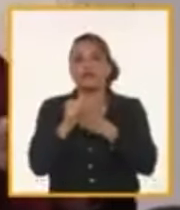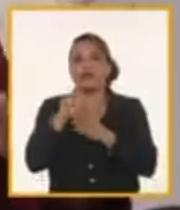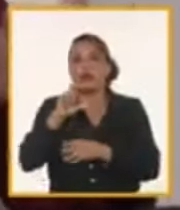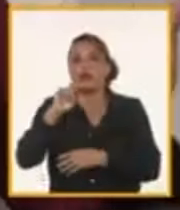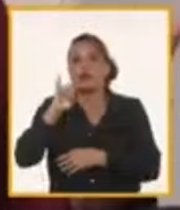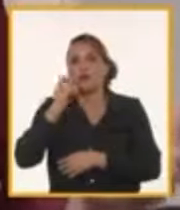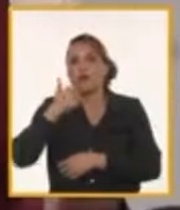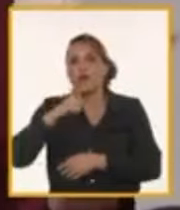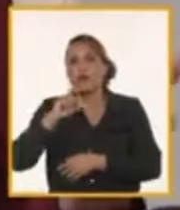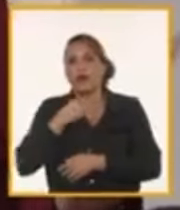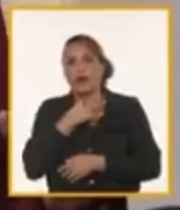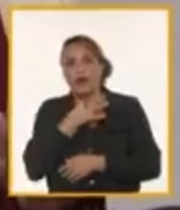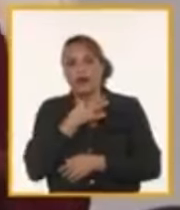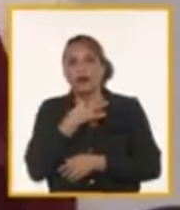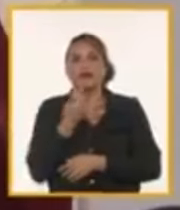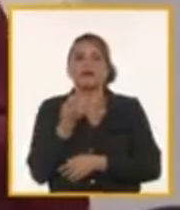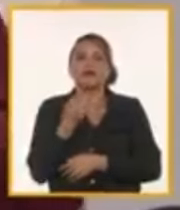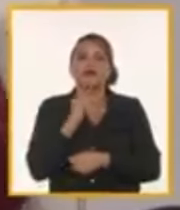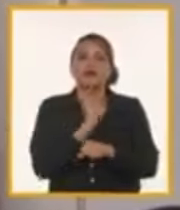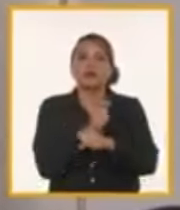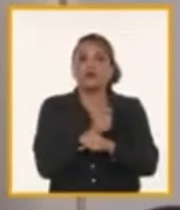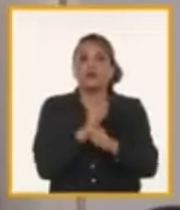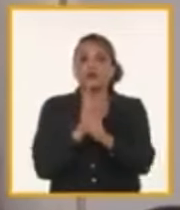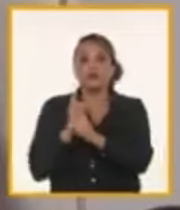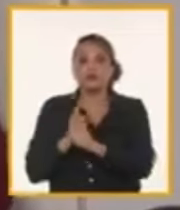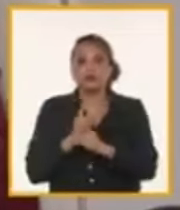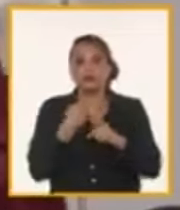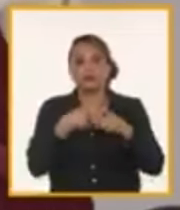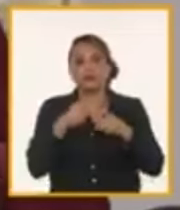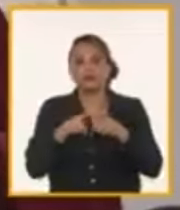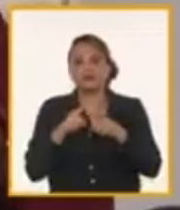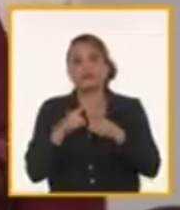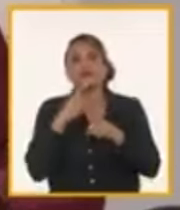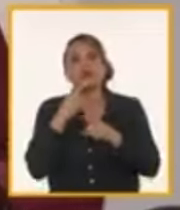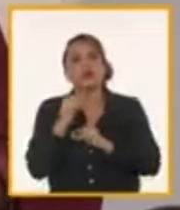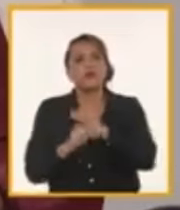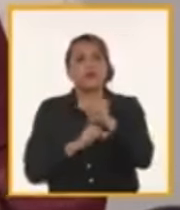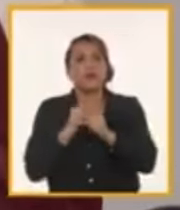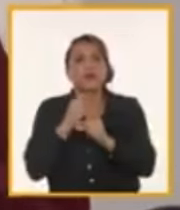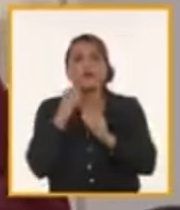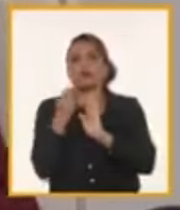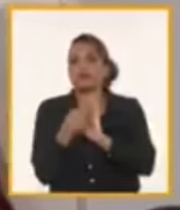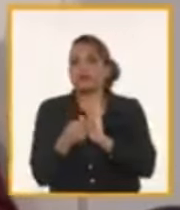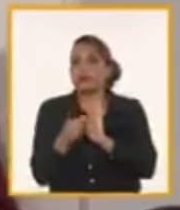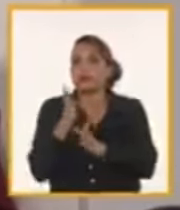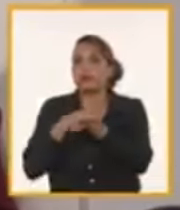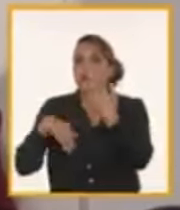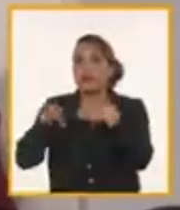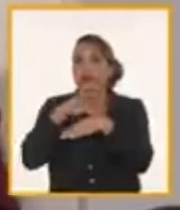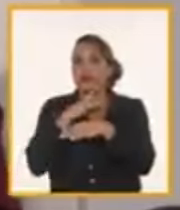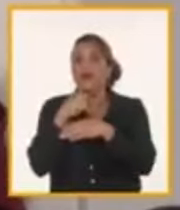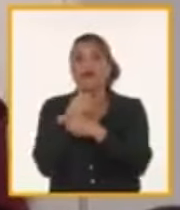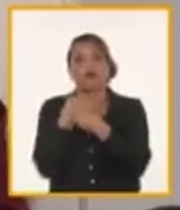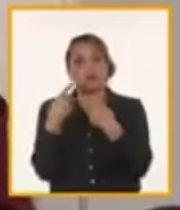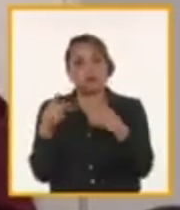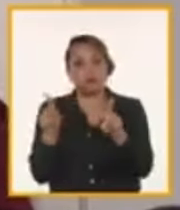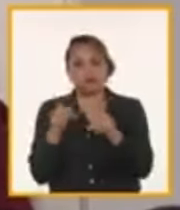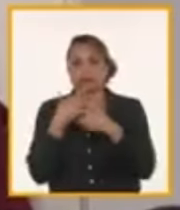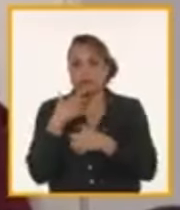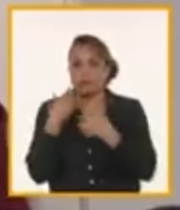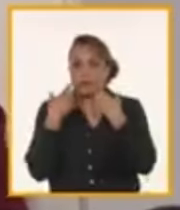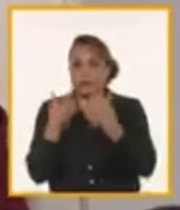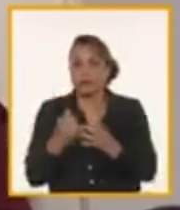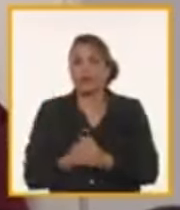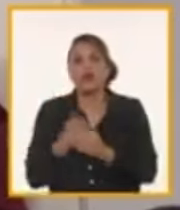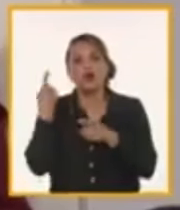por encuentro digo para personal en ejercicio pero que lo va a llevar a una calificación superior en su profesionalidad y un